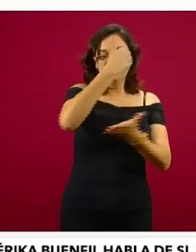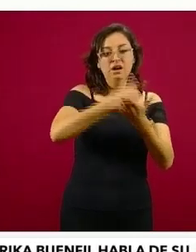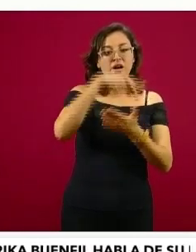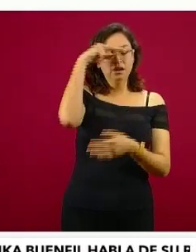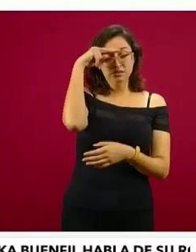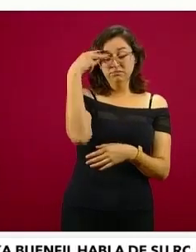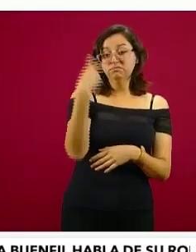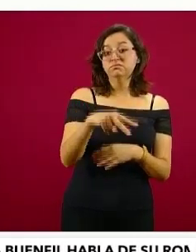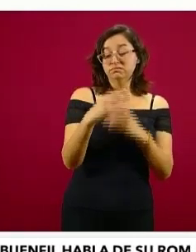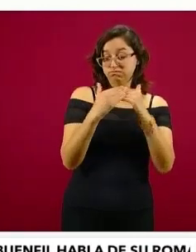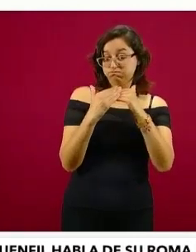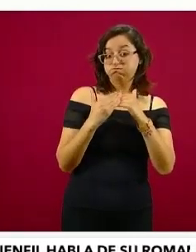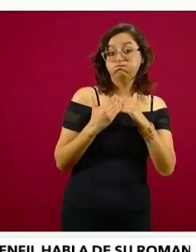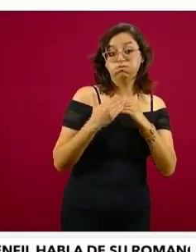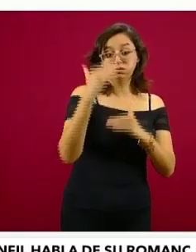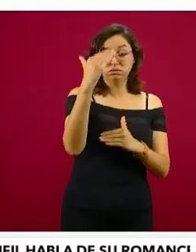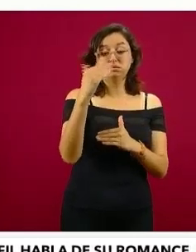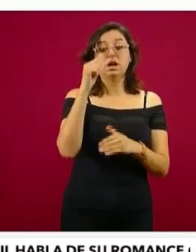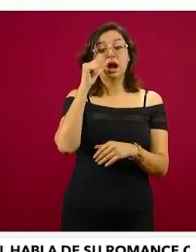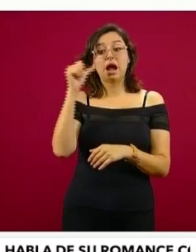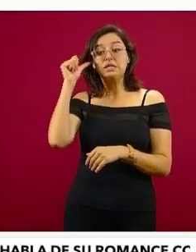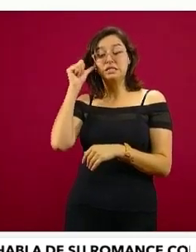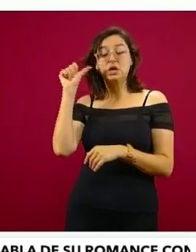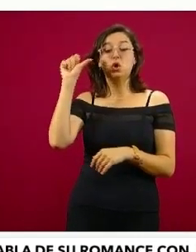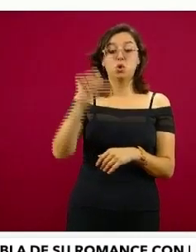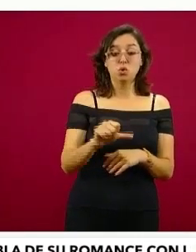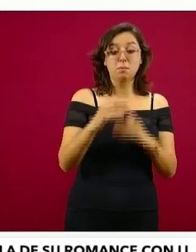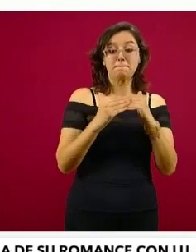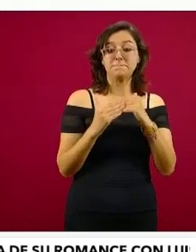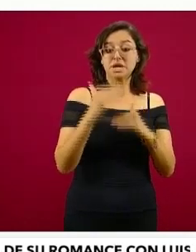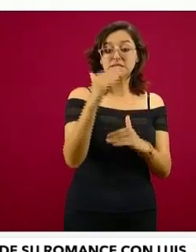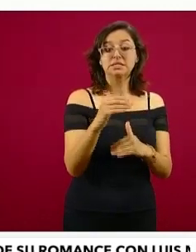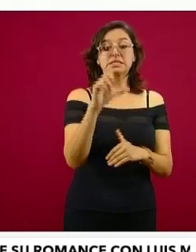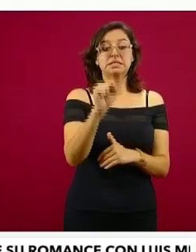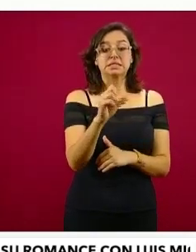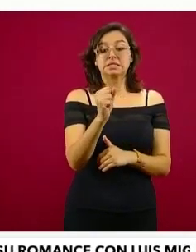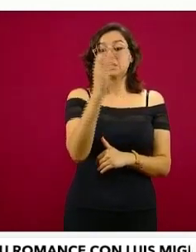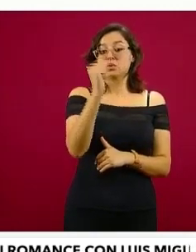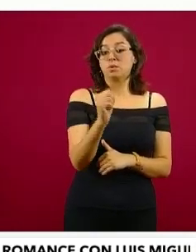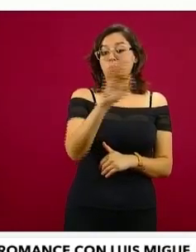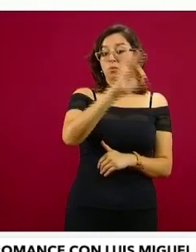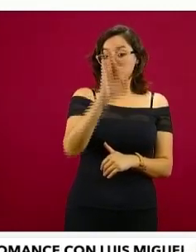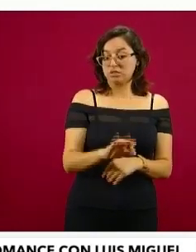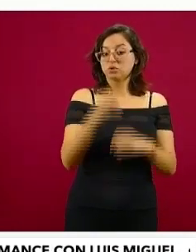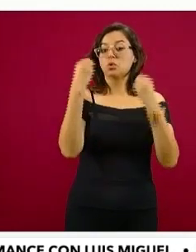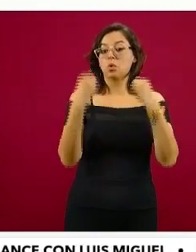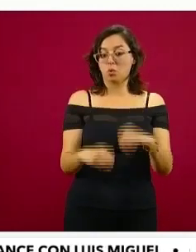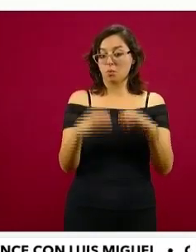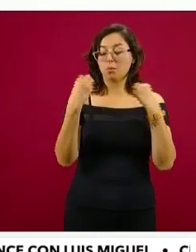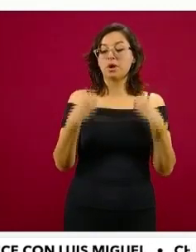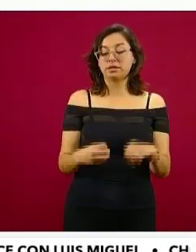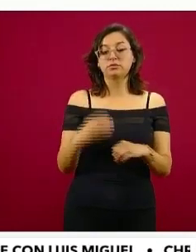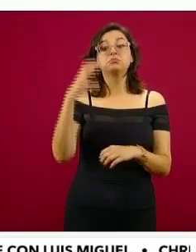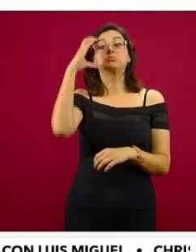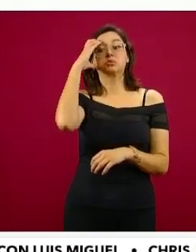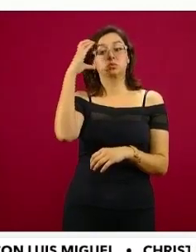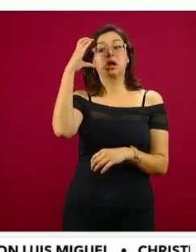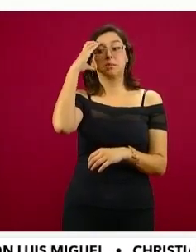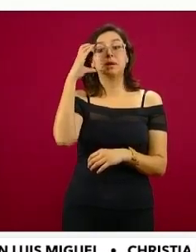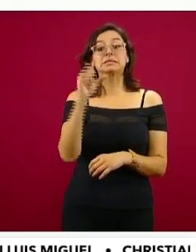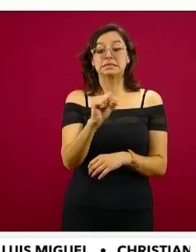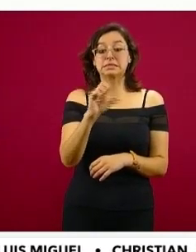a tener un incremento nuevamente del día de ayer, ahora es del 69%, es decir, la gran cantidad de sus camas